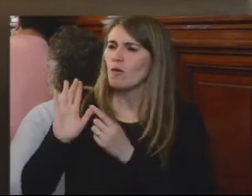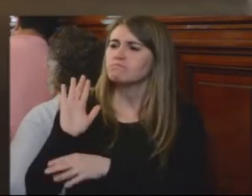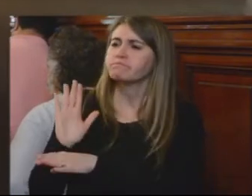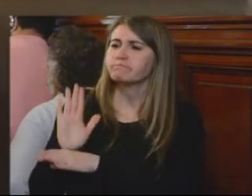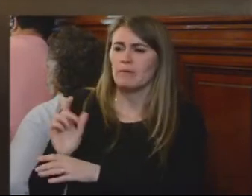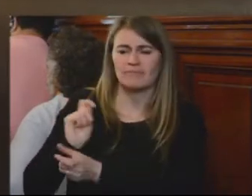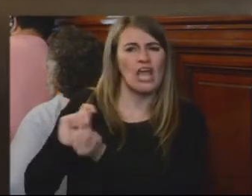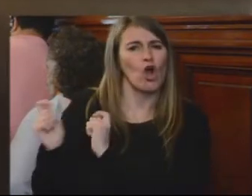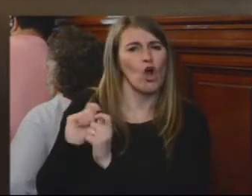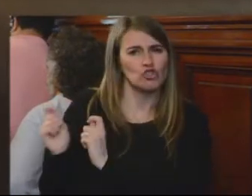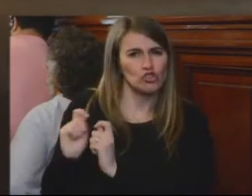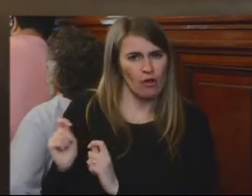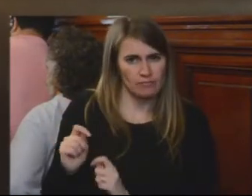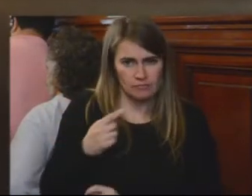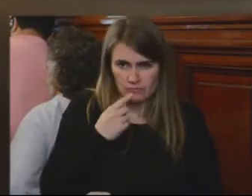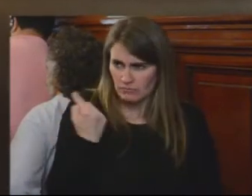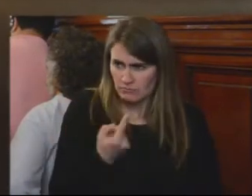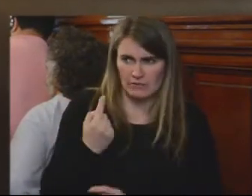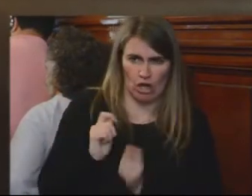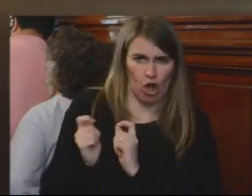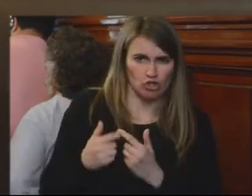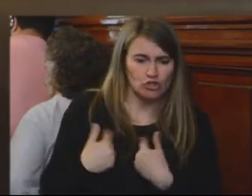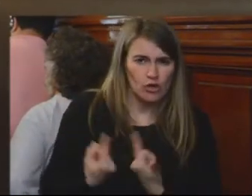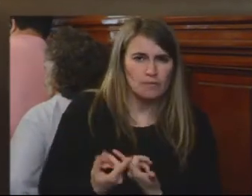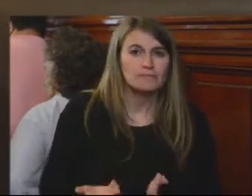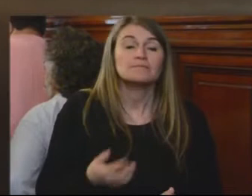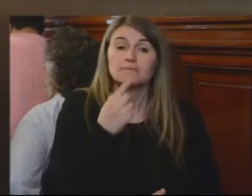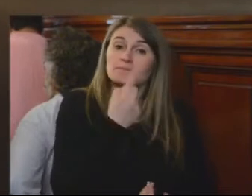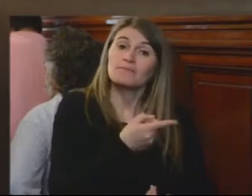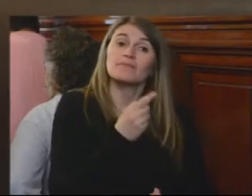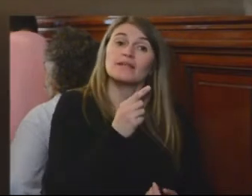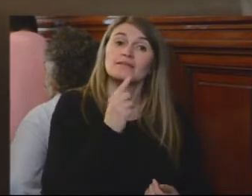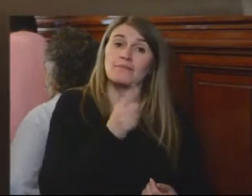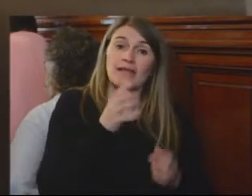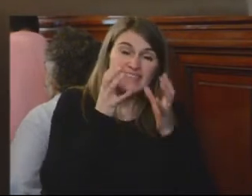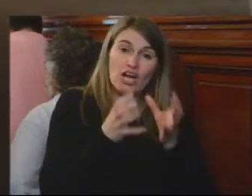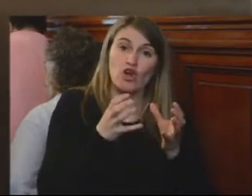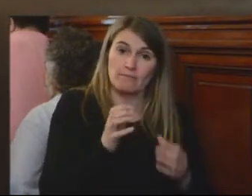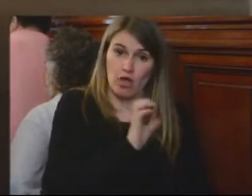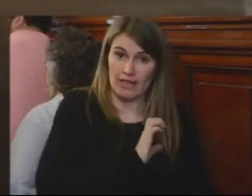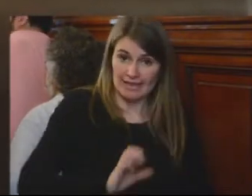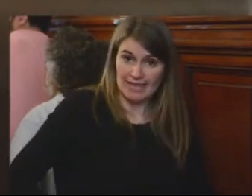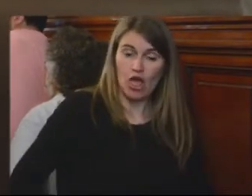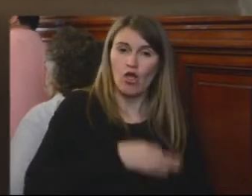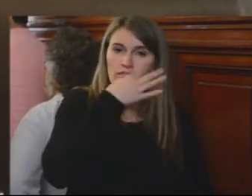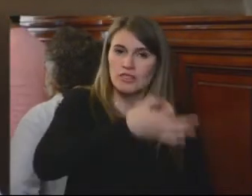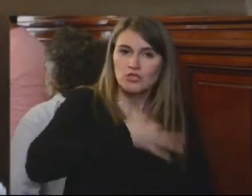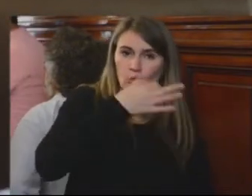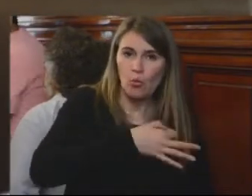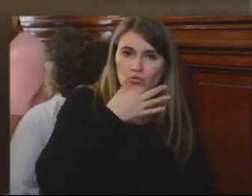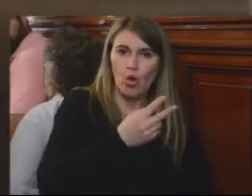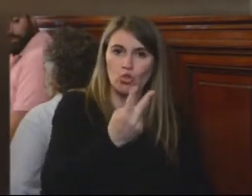en línea con relativizar el terrorismo de estado' mediante la utilización del discurso de los dos demonios